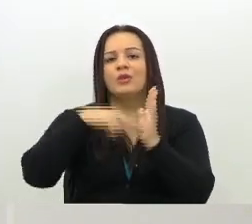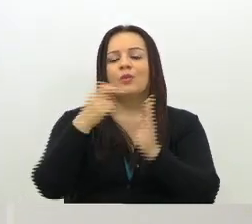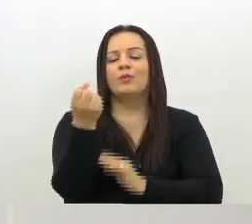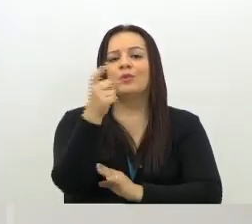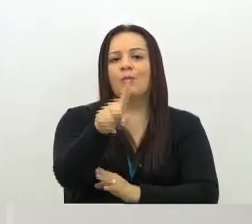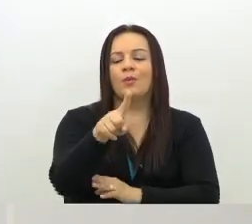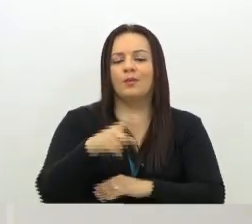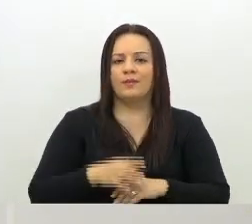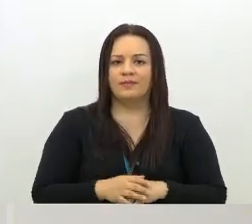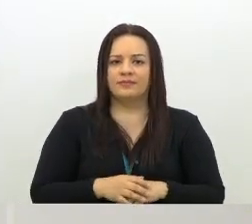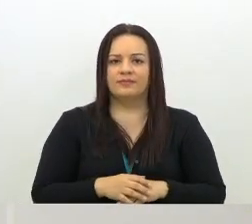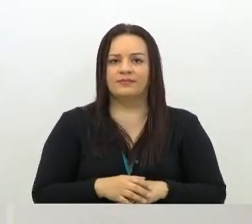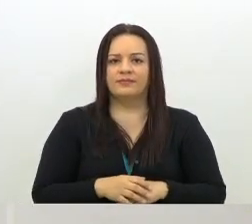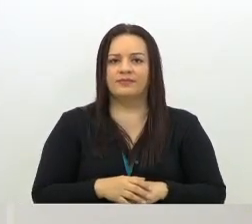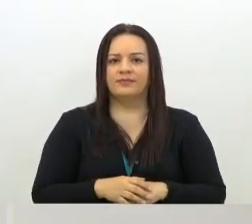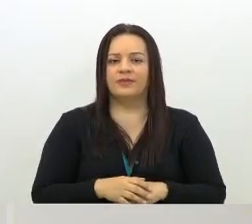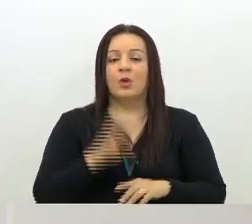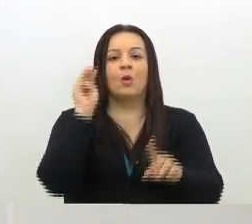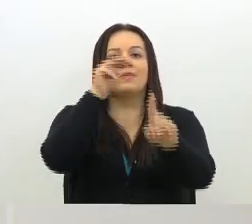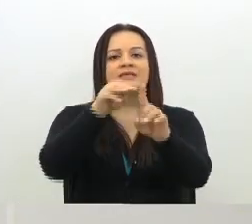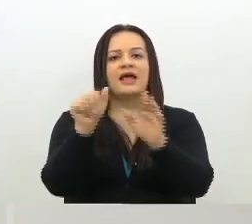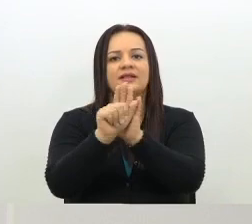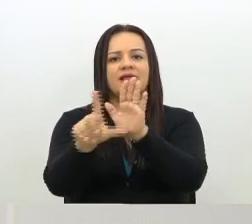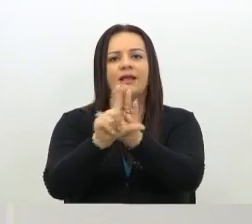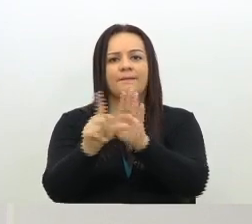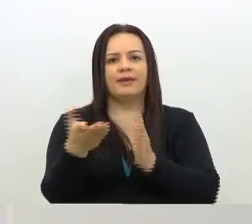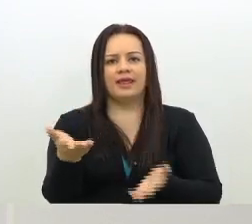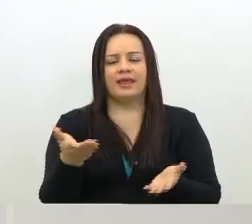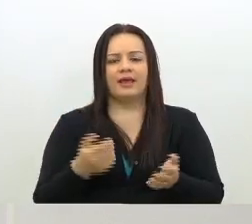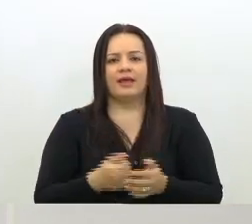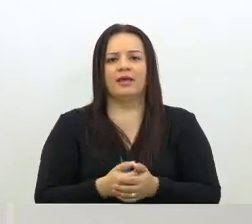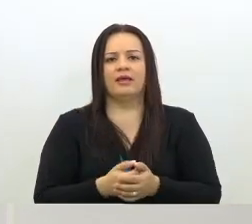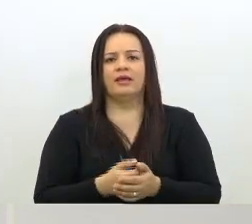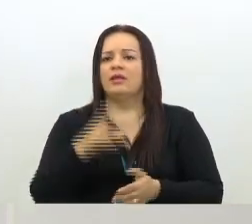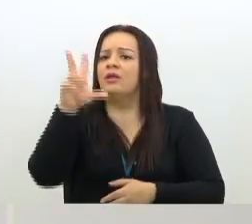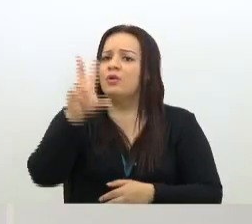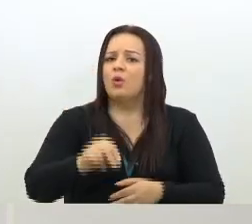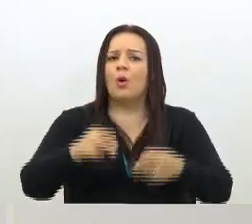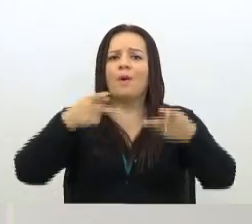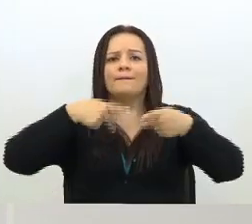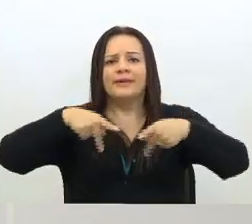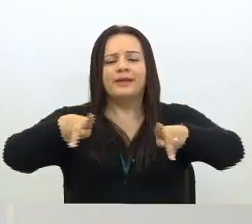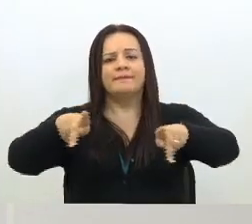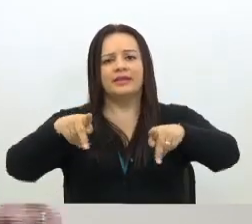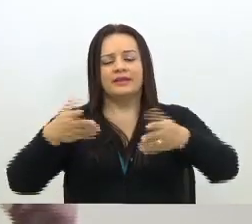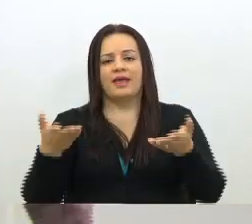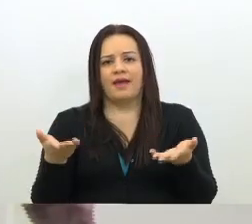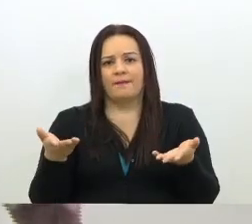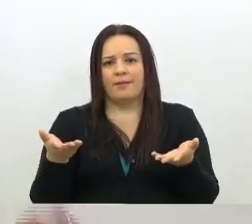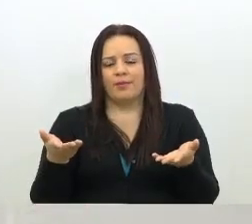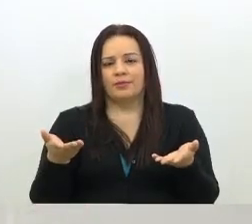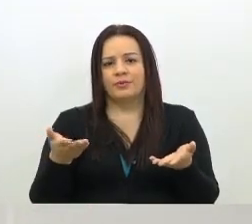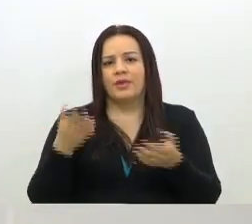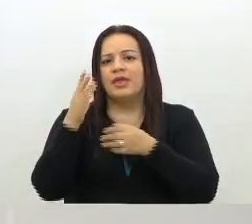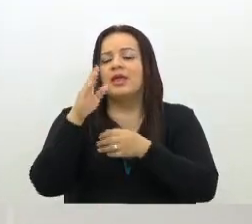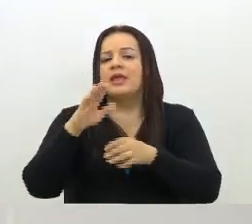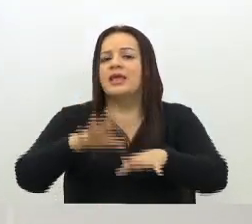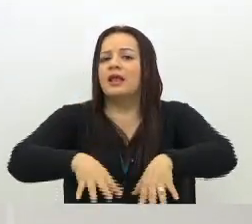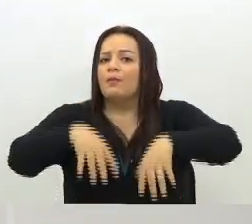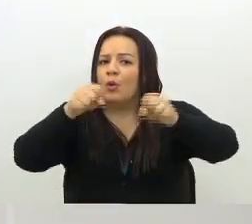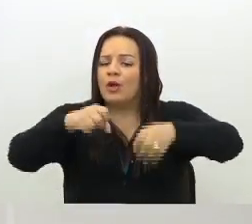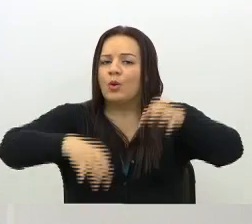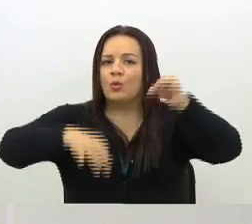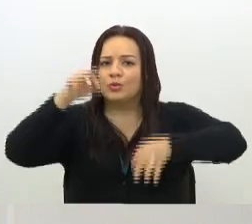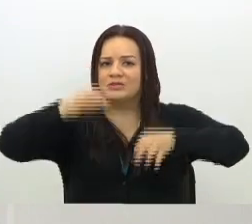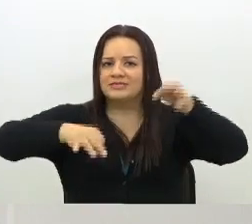2011. Y un mensaje a la Asamblea Legislativa: no permitamos que el Poder Judicial,